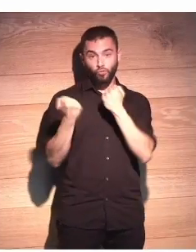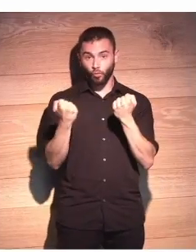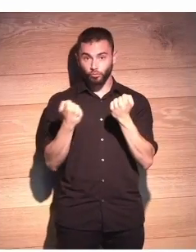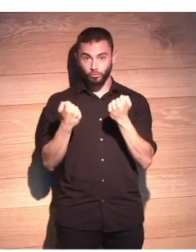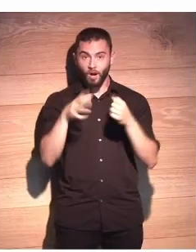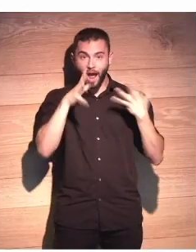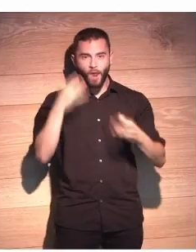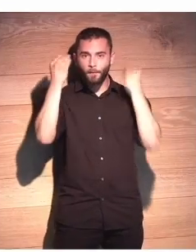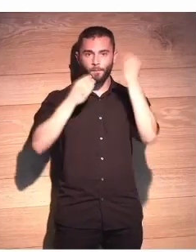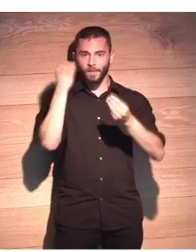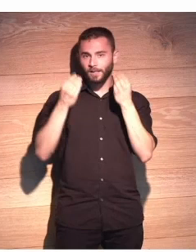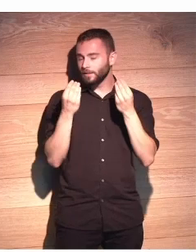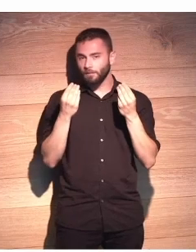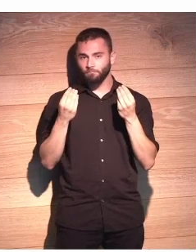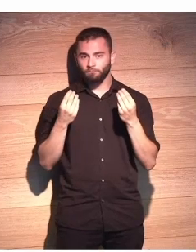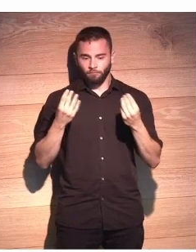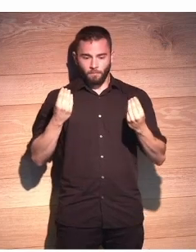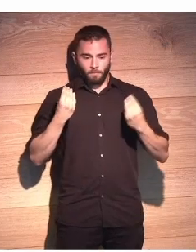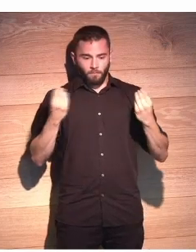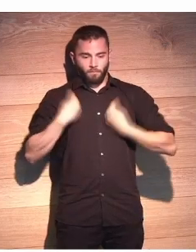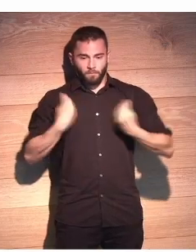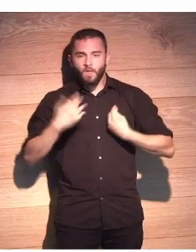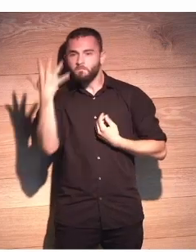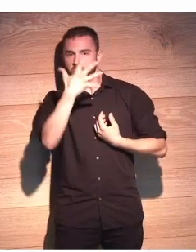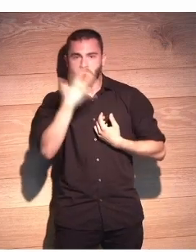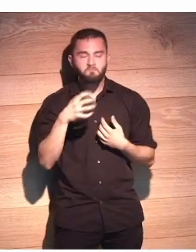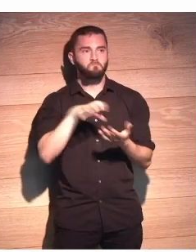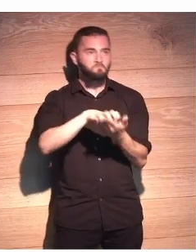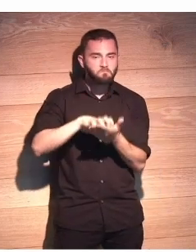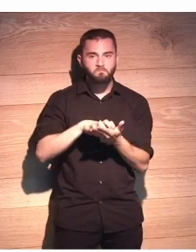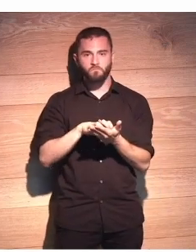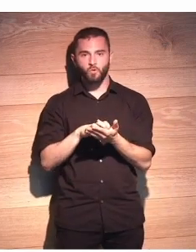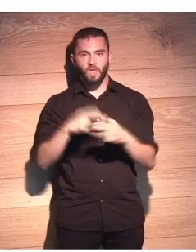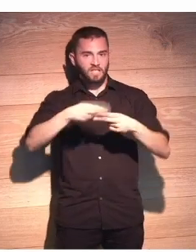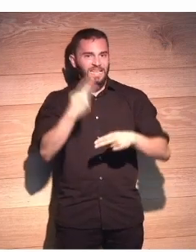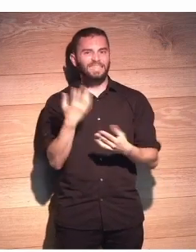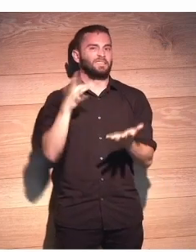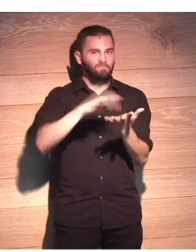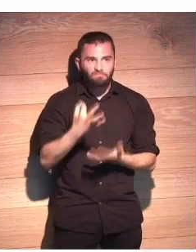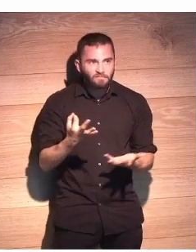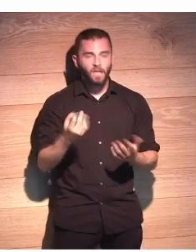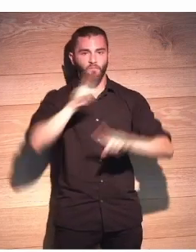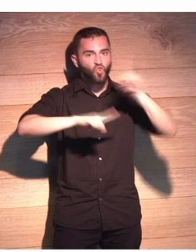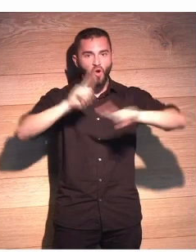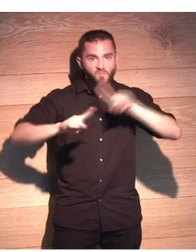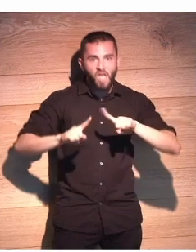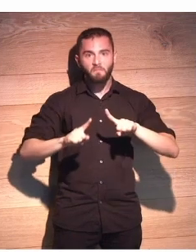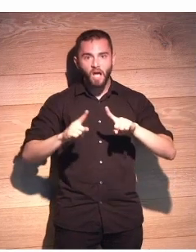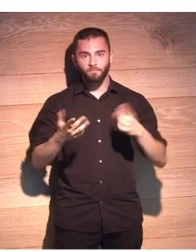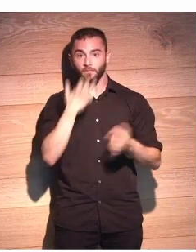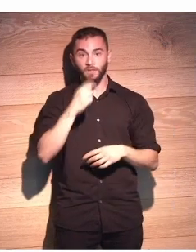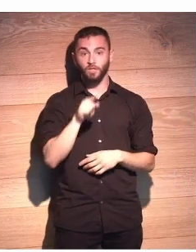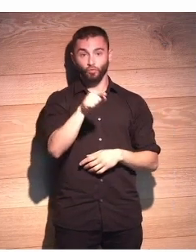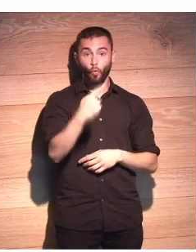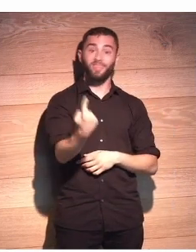en estos momentos que su vida es incertidumbre, que no sabe qué va a pasar con el taxi, que va a tener muchos problemas. Y si tú vas